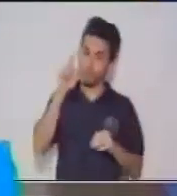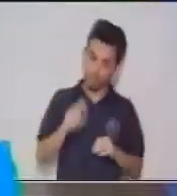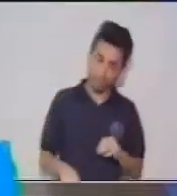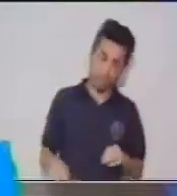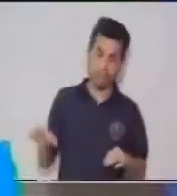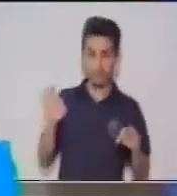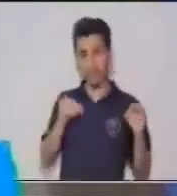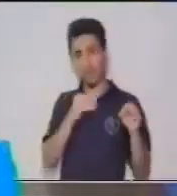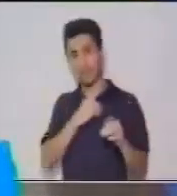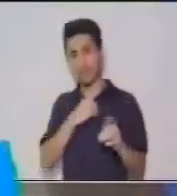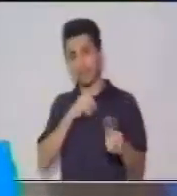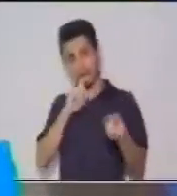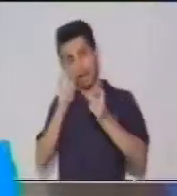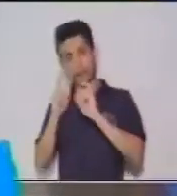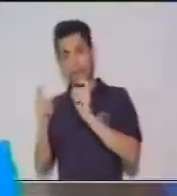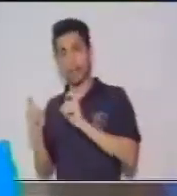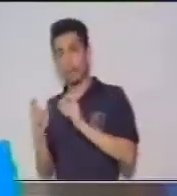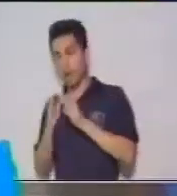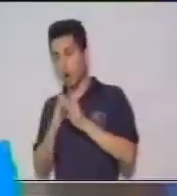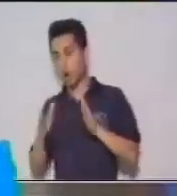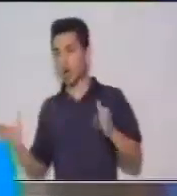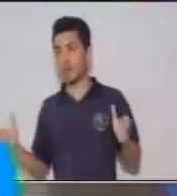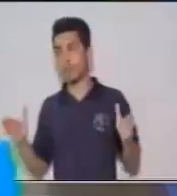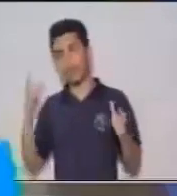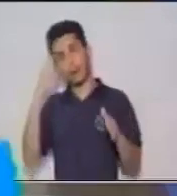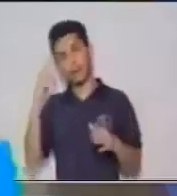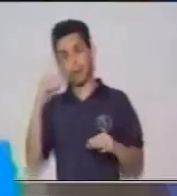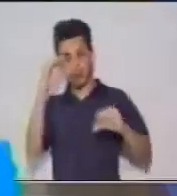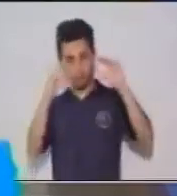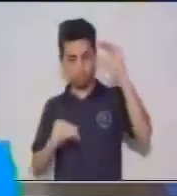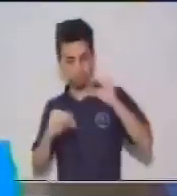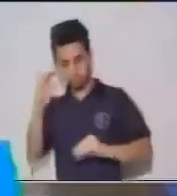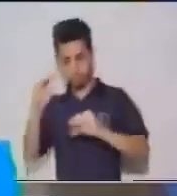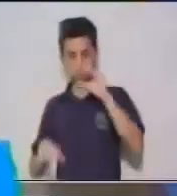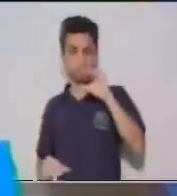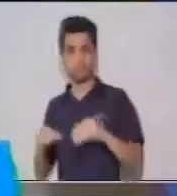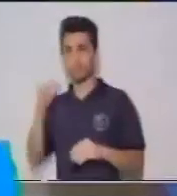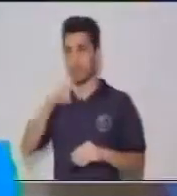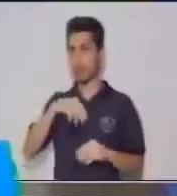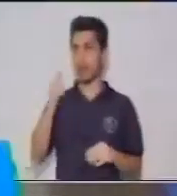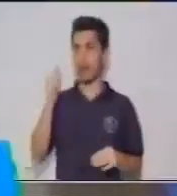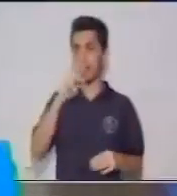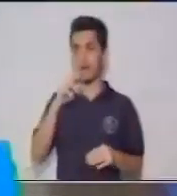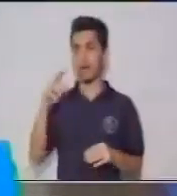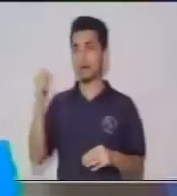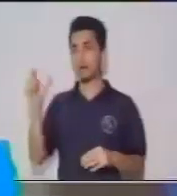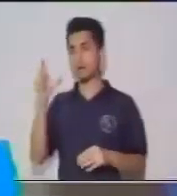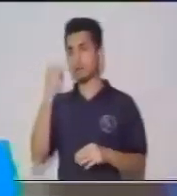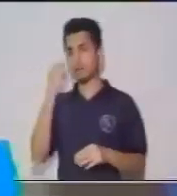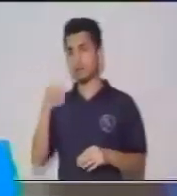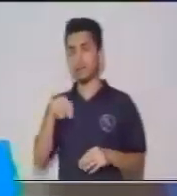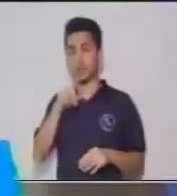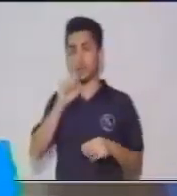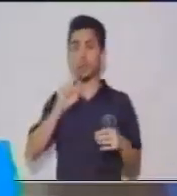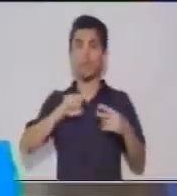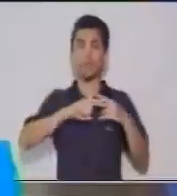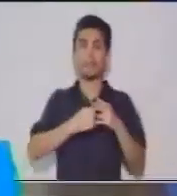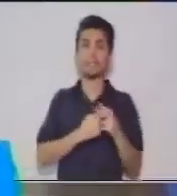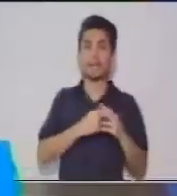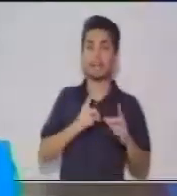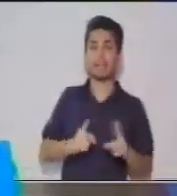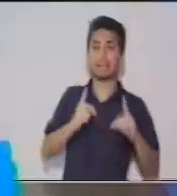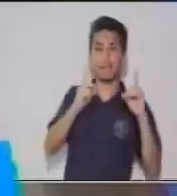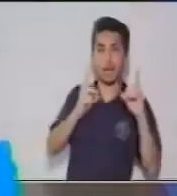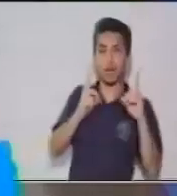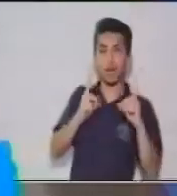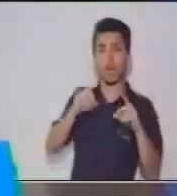quiere, cambia el orden de esta narración. Puede usted iniciar con el desarrollo, dejar